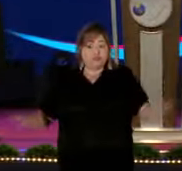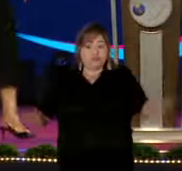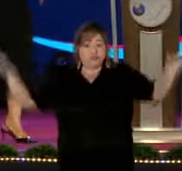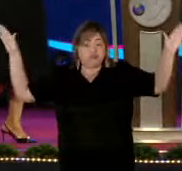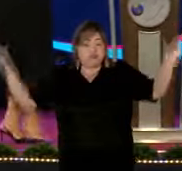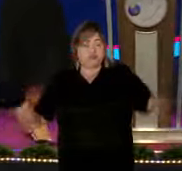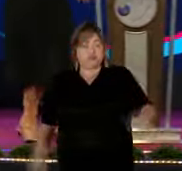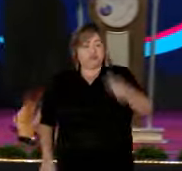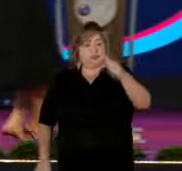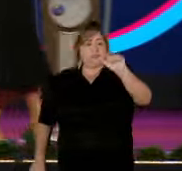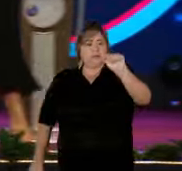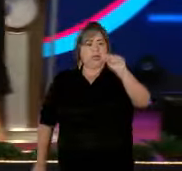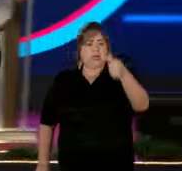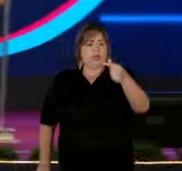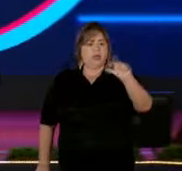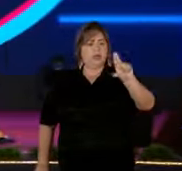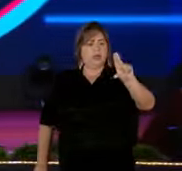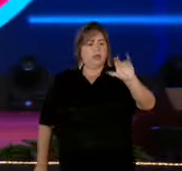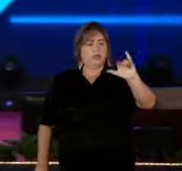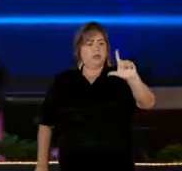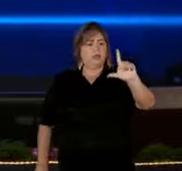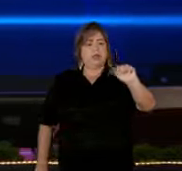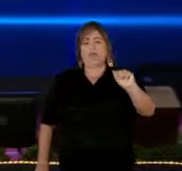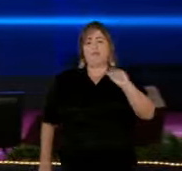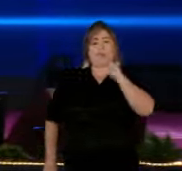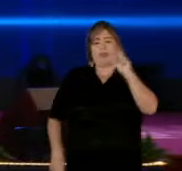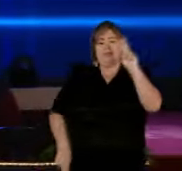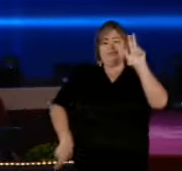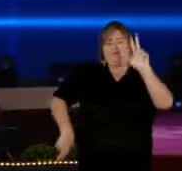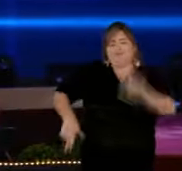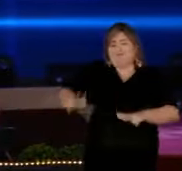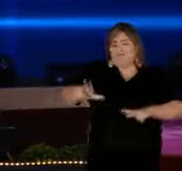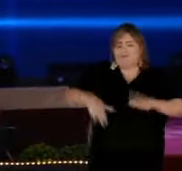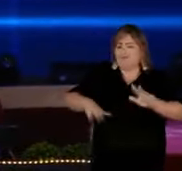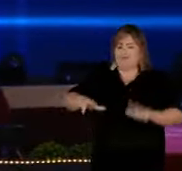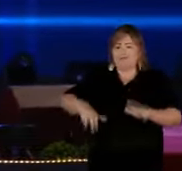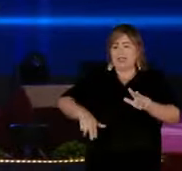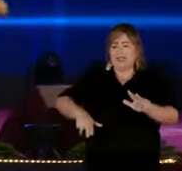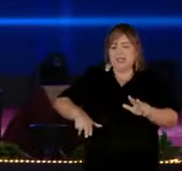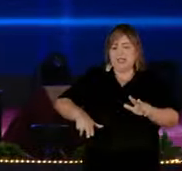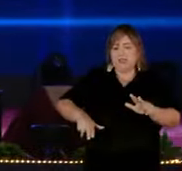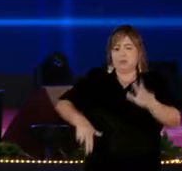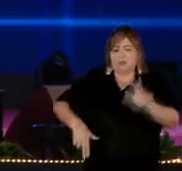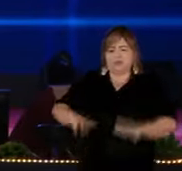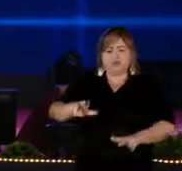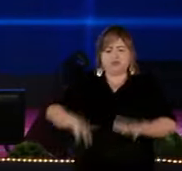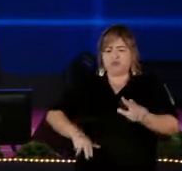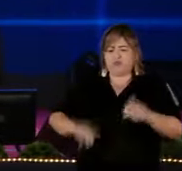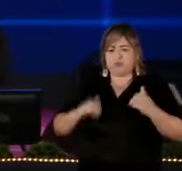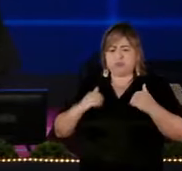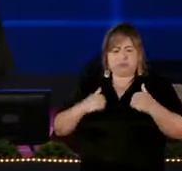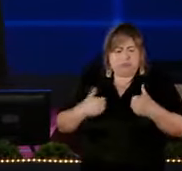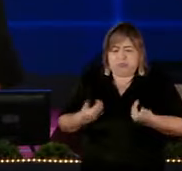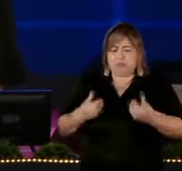es movimiento, es que caminar es movimiento. Avanza, no te vas a fatigar aquí a